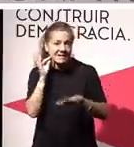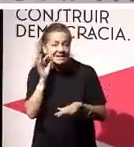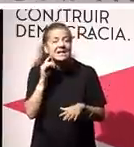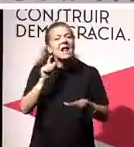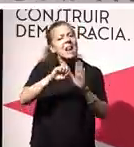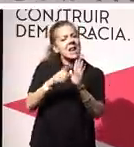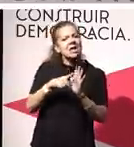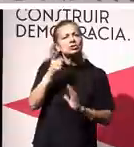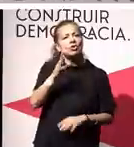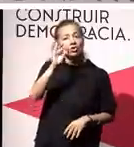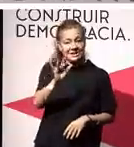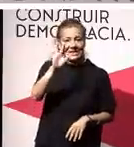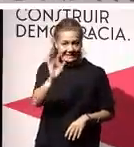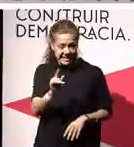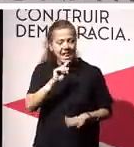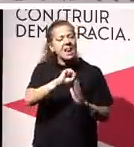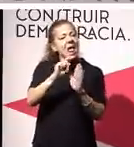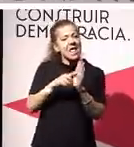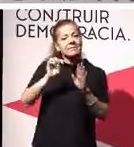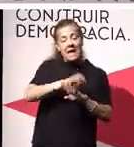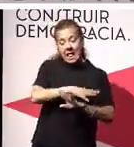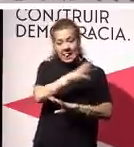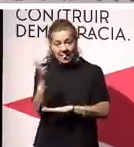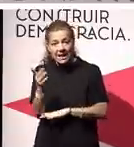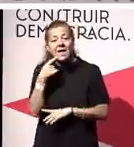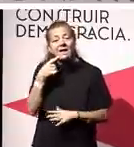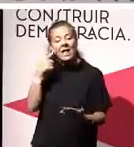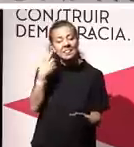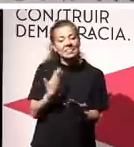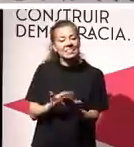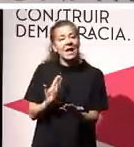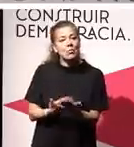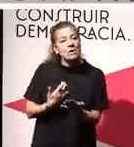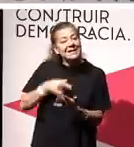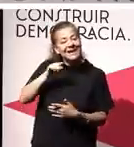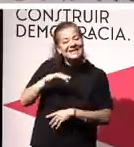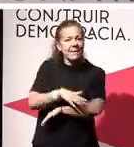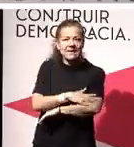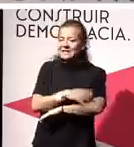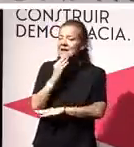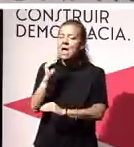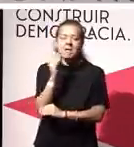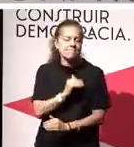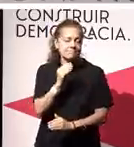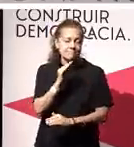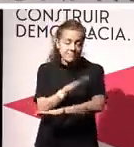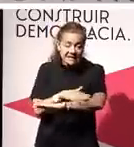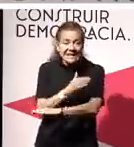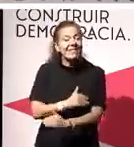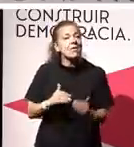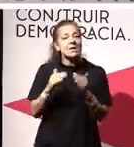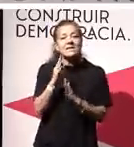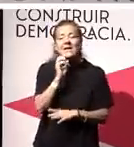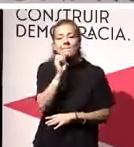Sí, la Ley Trans y LGTBI, que demuestran que la ministra de Igualdad es la mejor ministra de Igualdad que pueden tener las mujeres en este